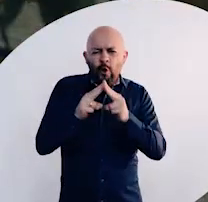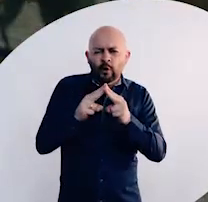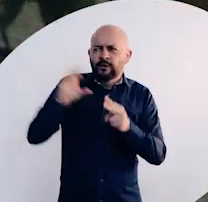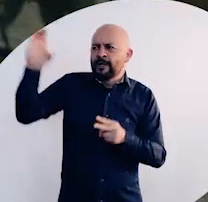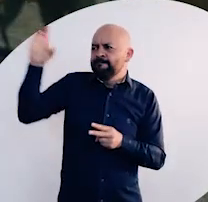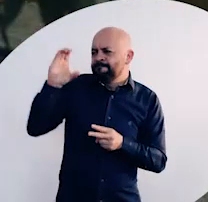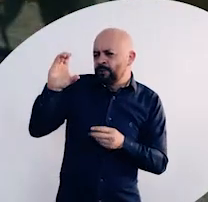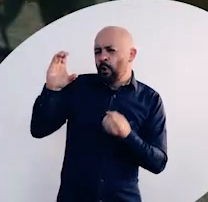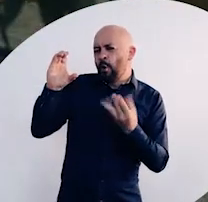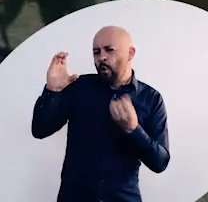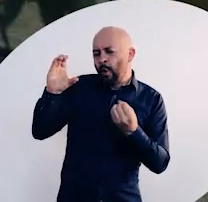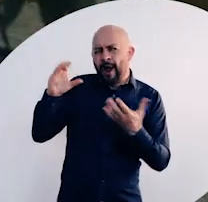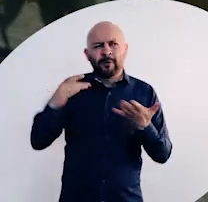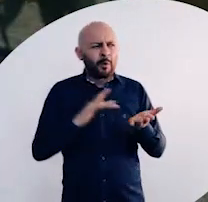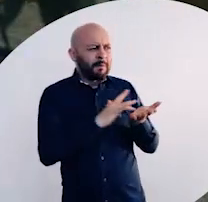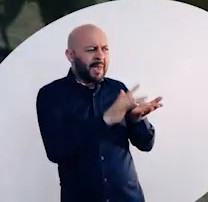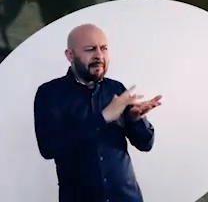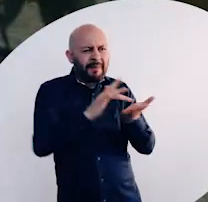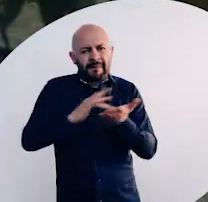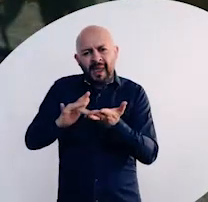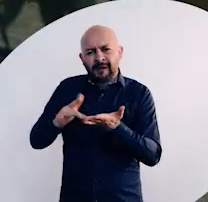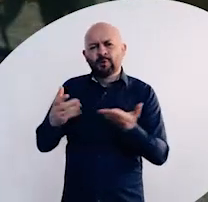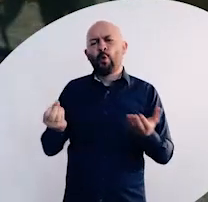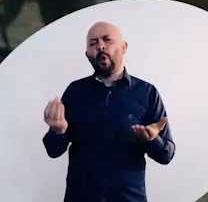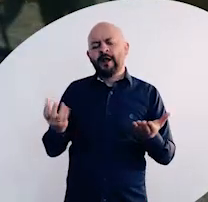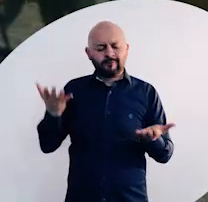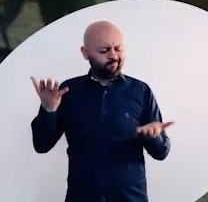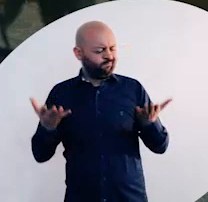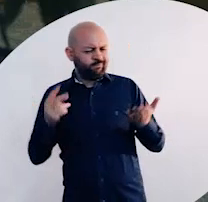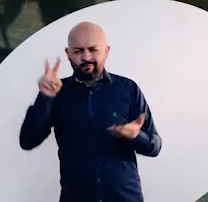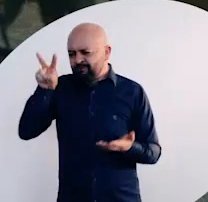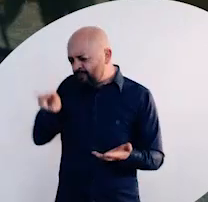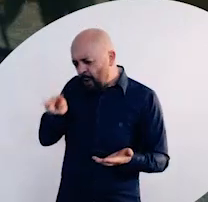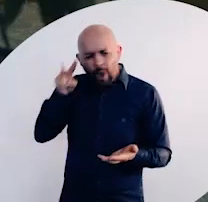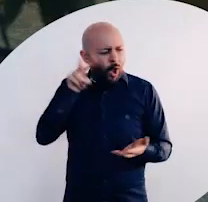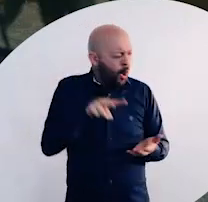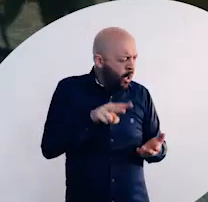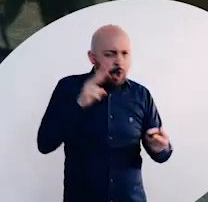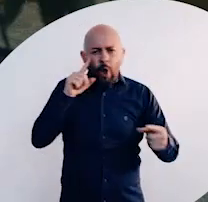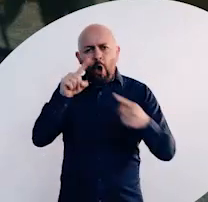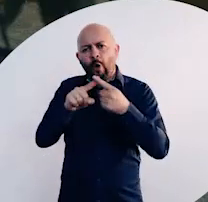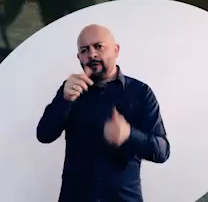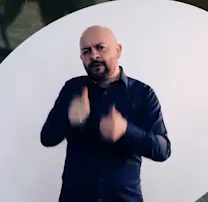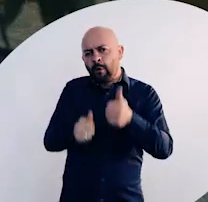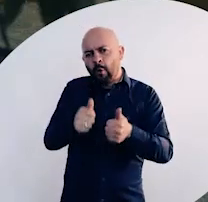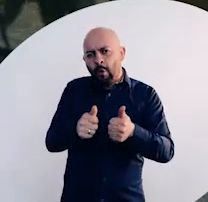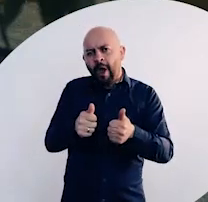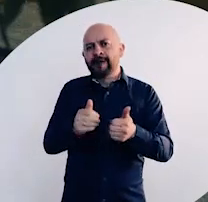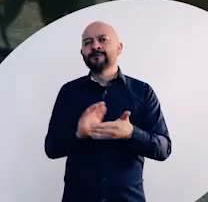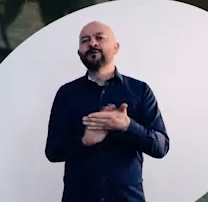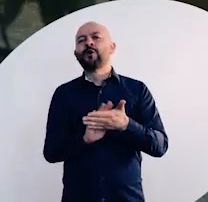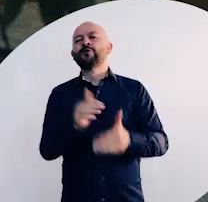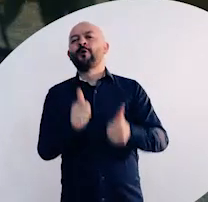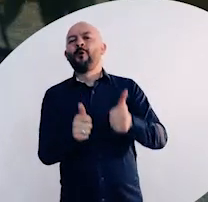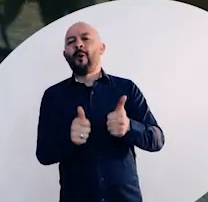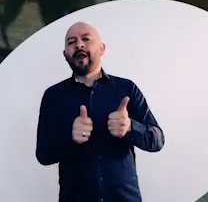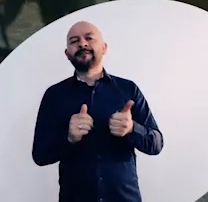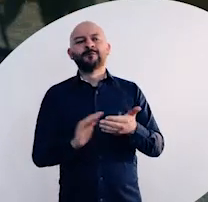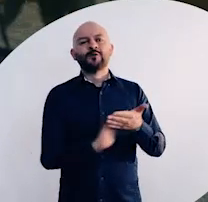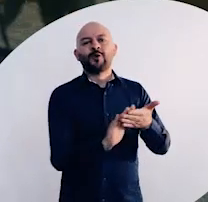detalle cuál es nuestra dinámica de ingresos y gastos. ¿Con qué objetivo? Con el objetivo de buscar